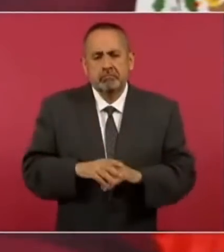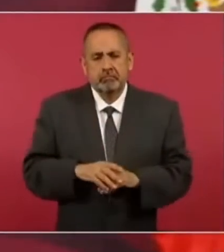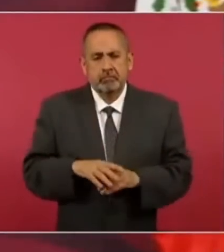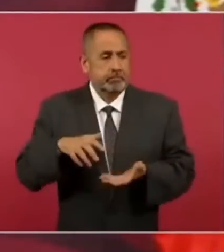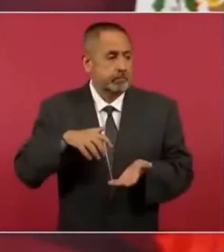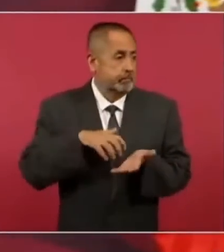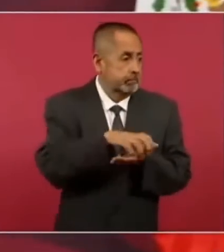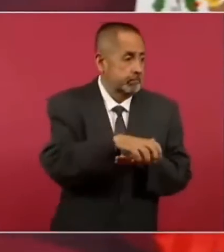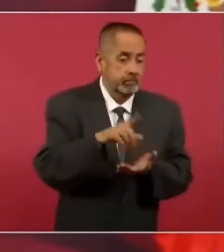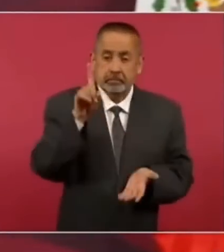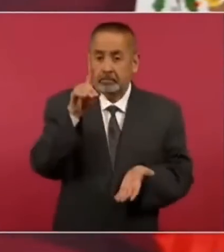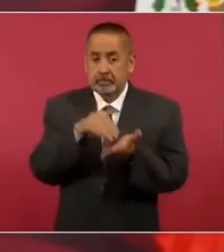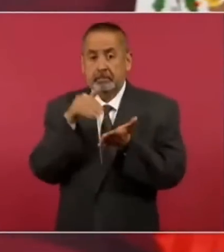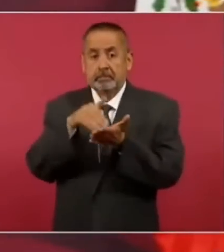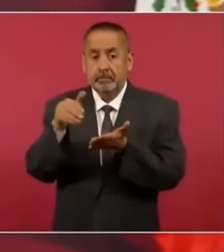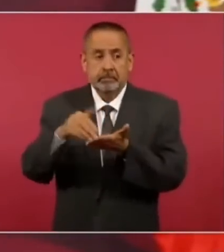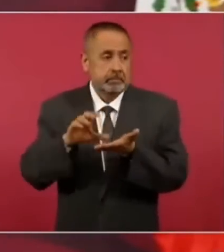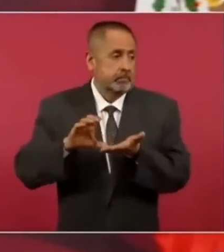ahorramos los 1,000 millones.